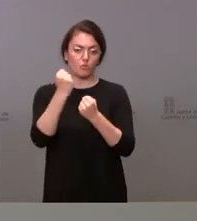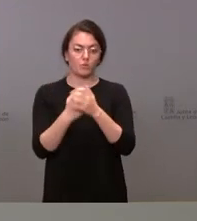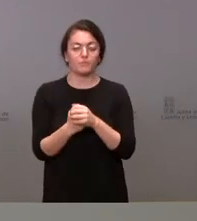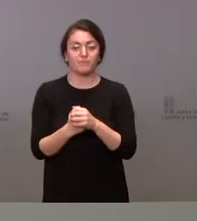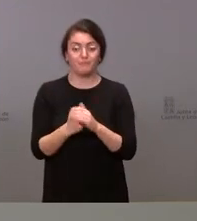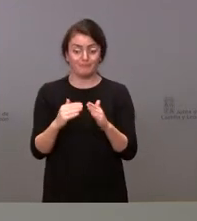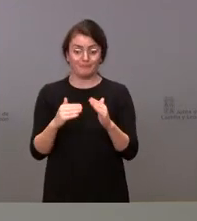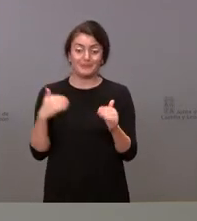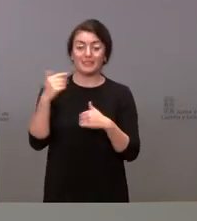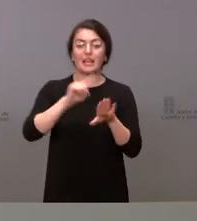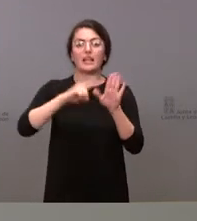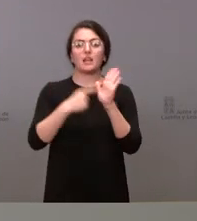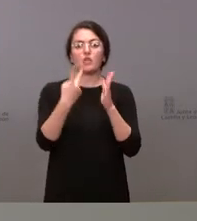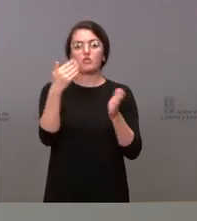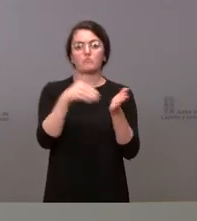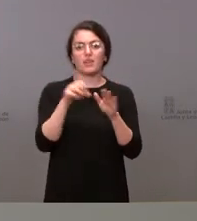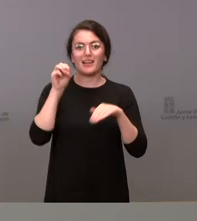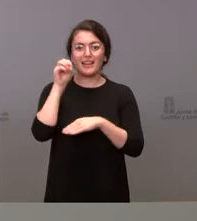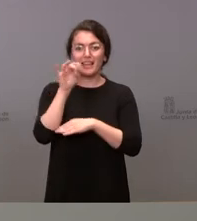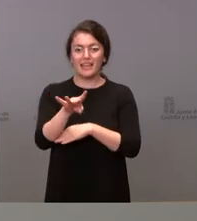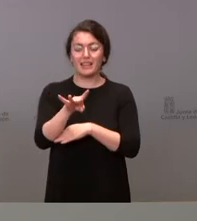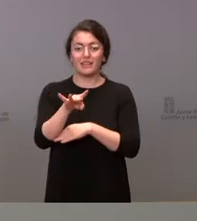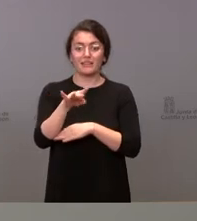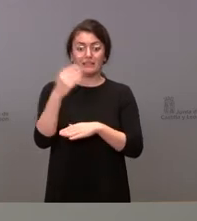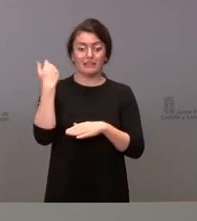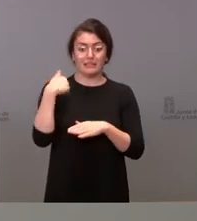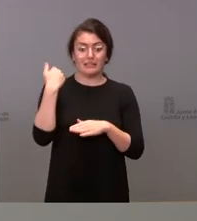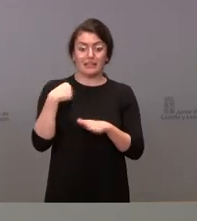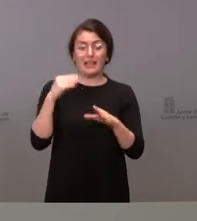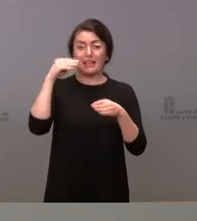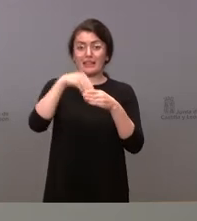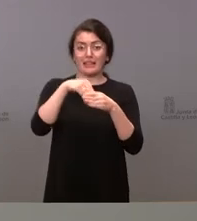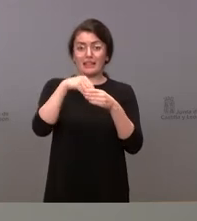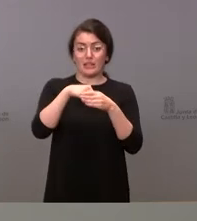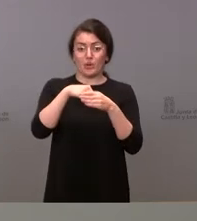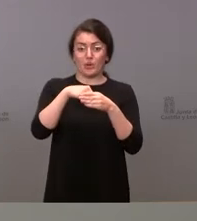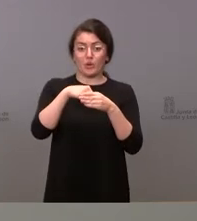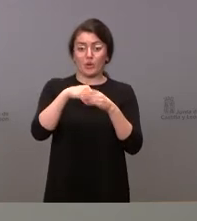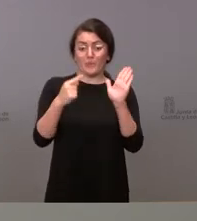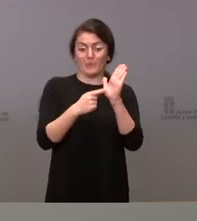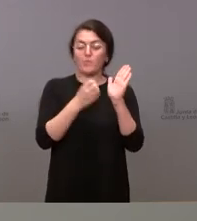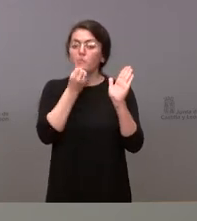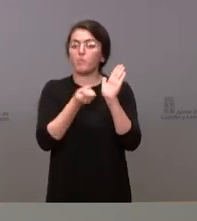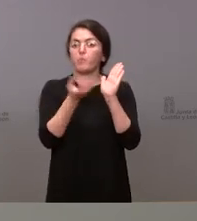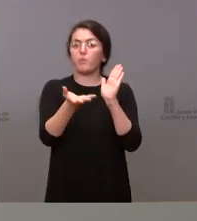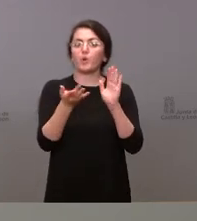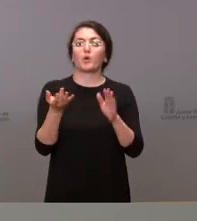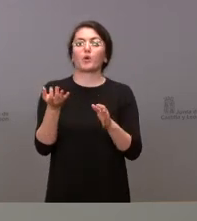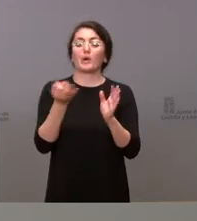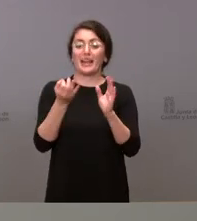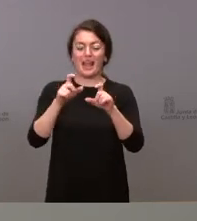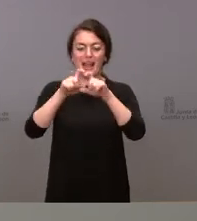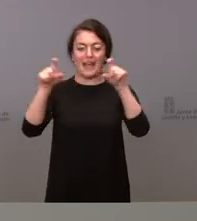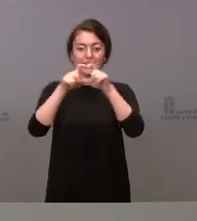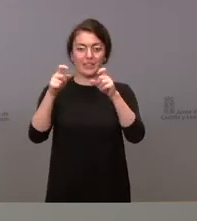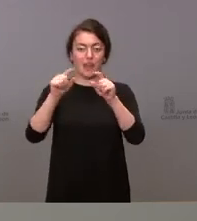como decimos, al no incluir a las entidades locales en su ámbito de aplicación, desde el año 2015 las entidades locales pues solamente se fijan, diríamos, o